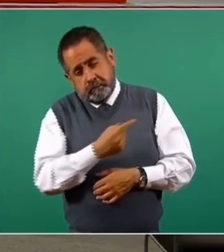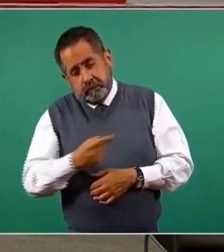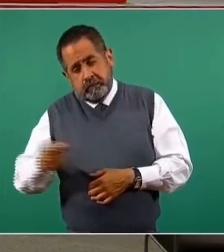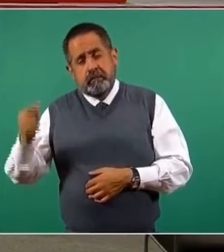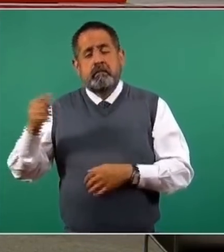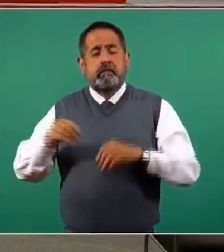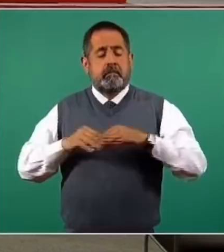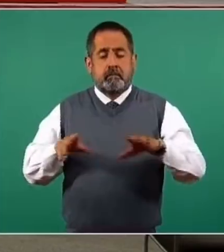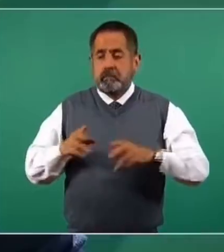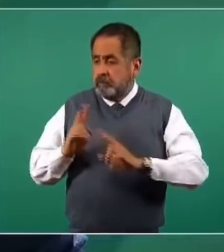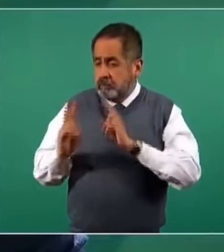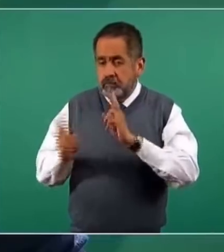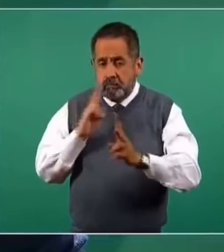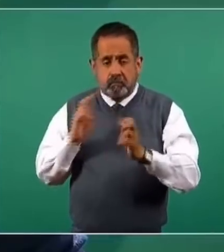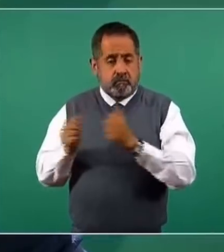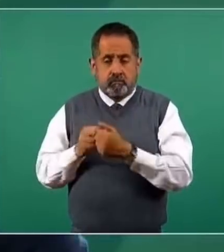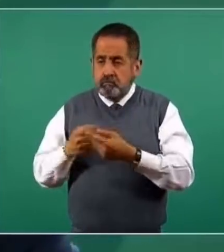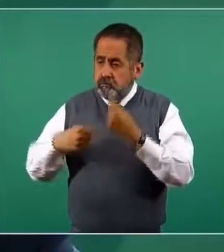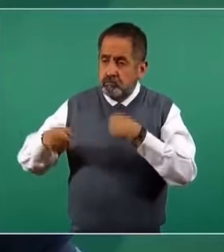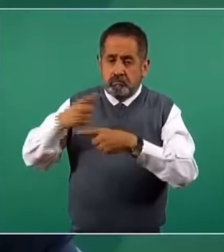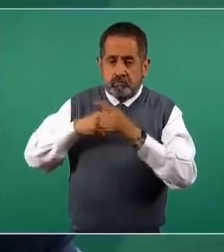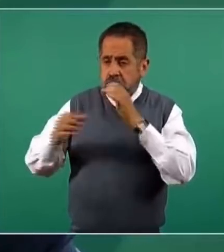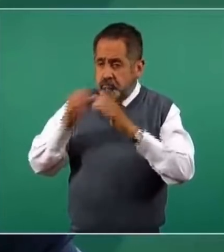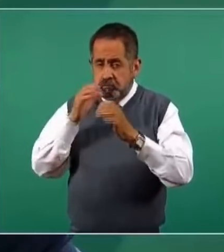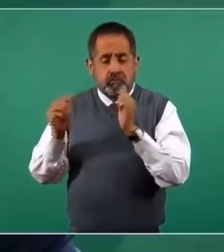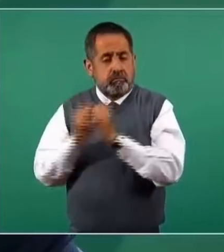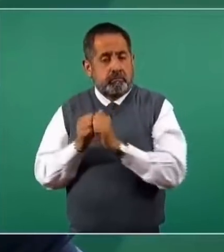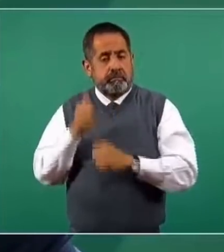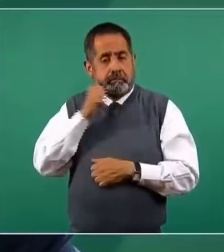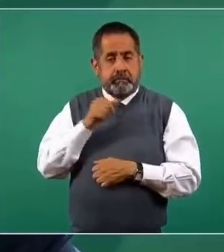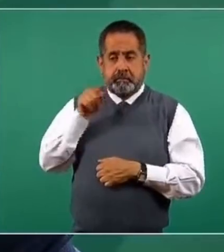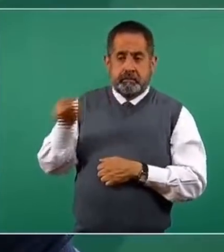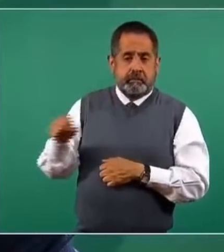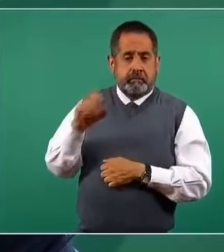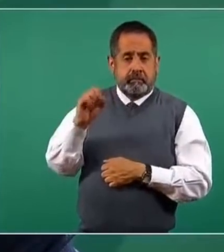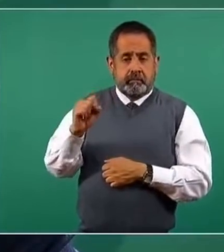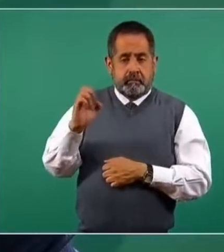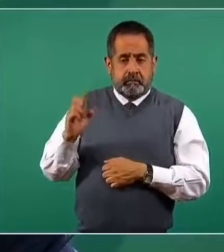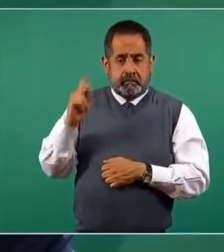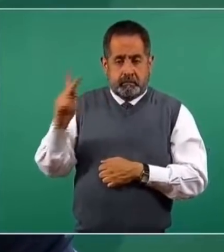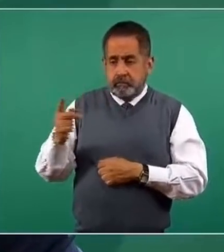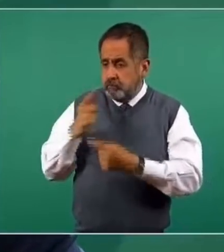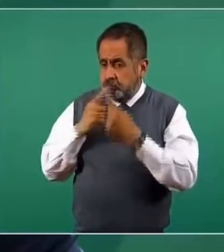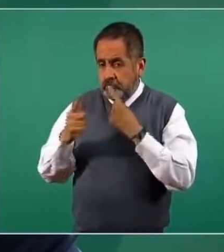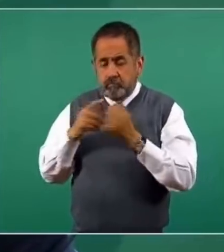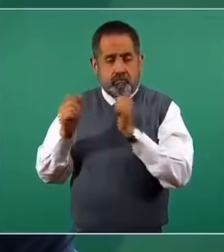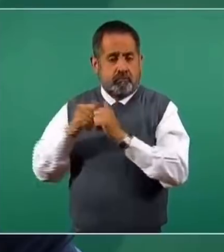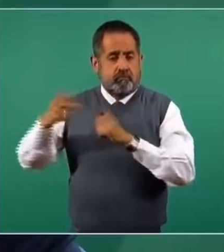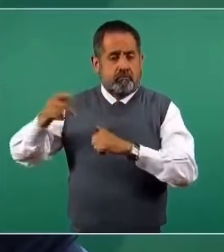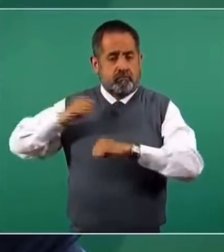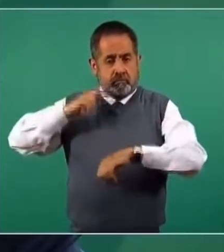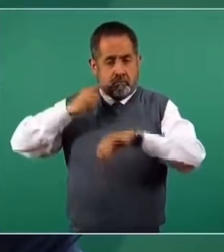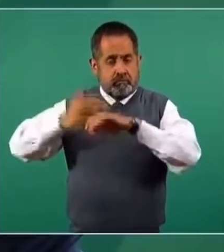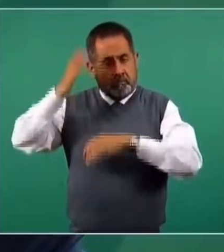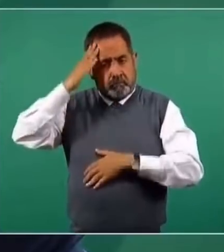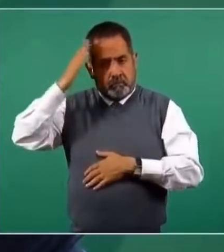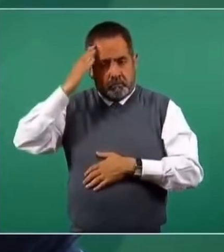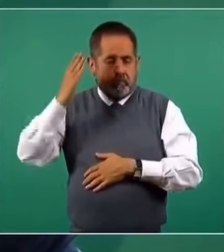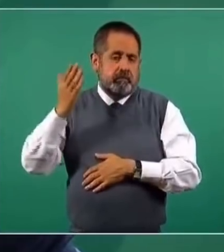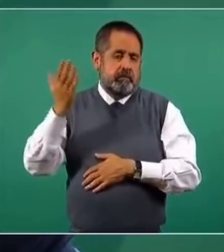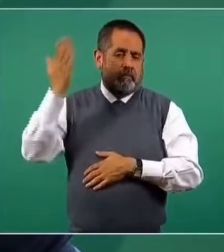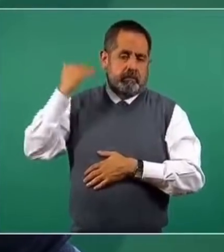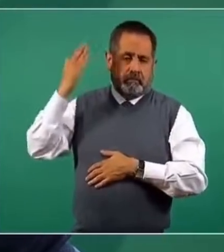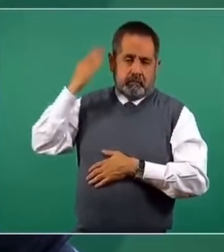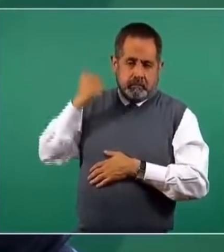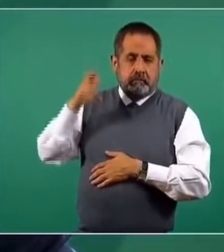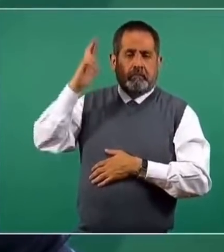una conversación muy fluida que siempre tuvimos con la Secretaría de Educación Pública y su persona titular, en su momento el